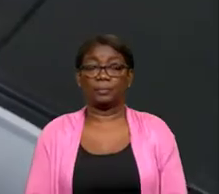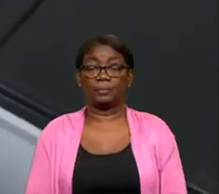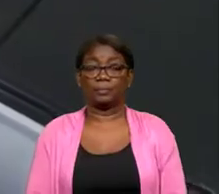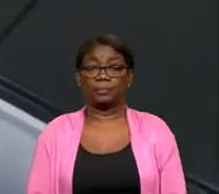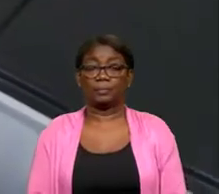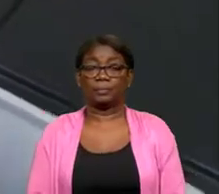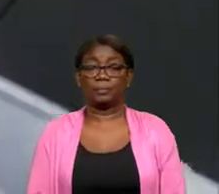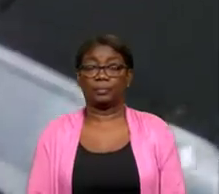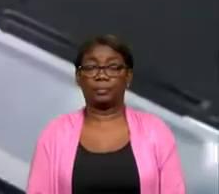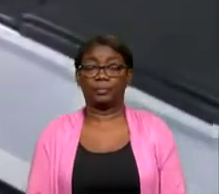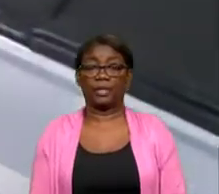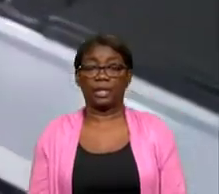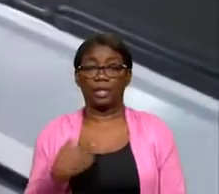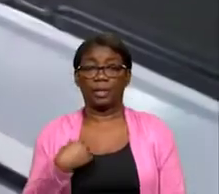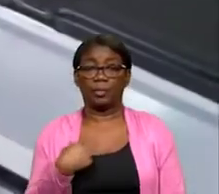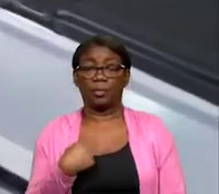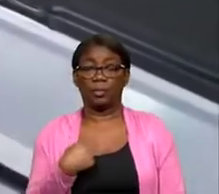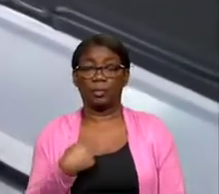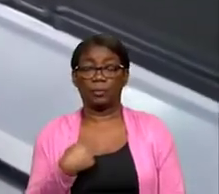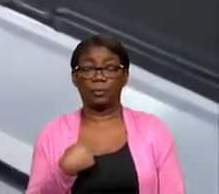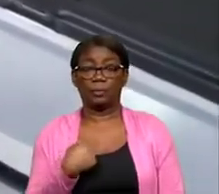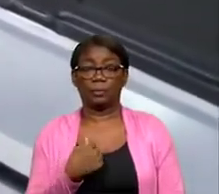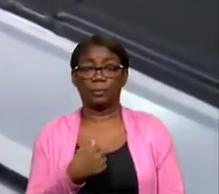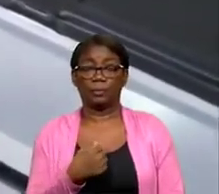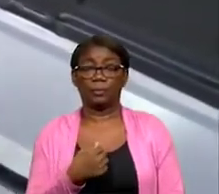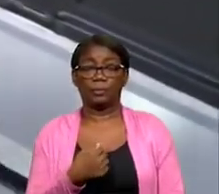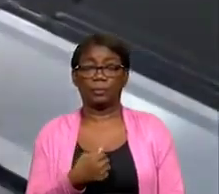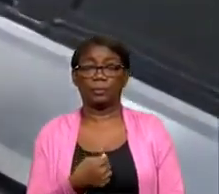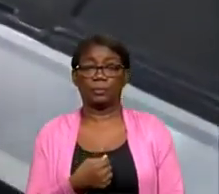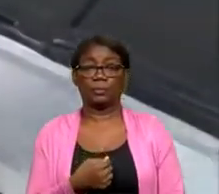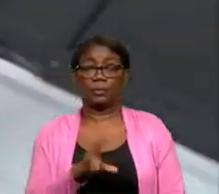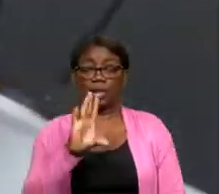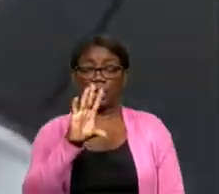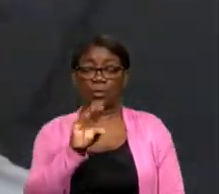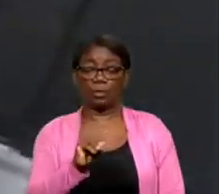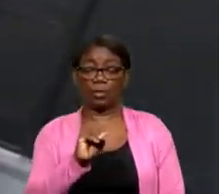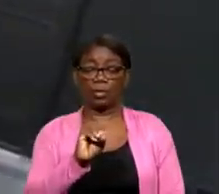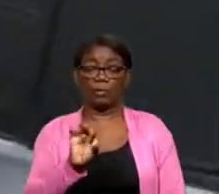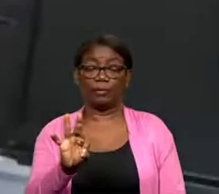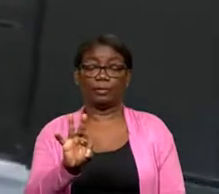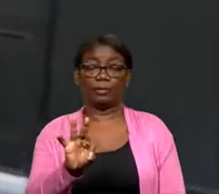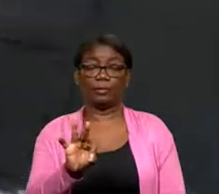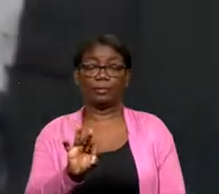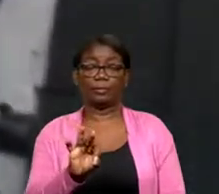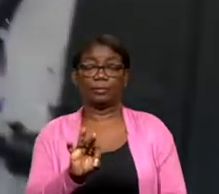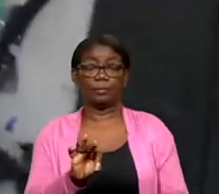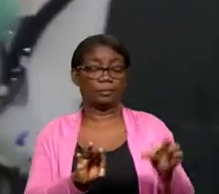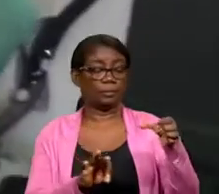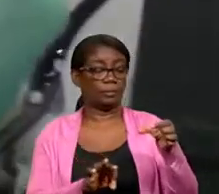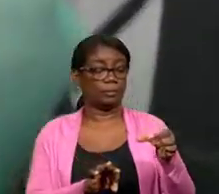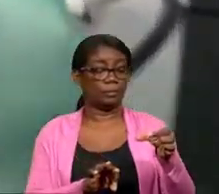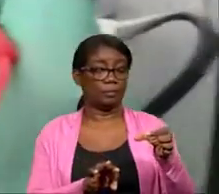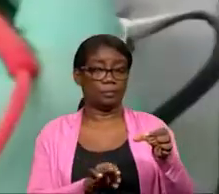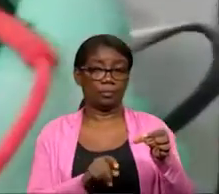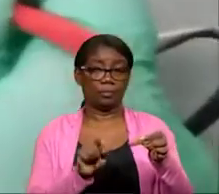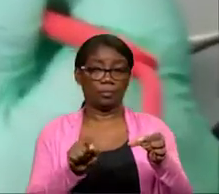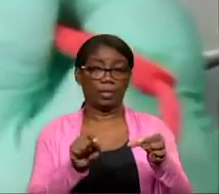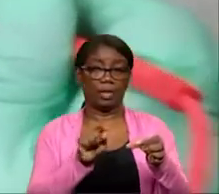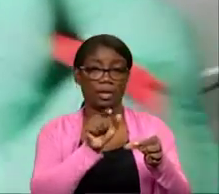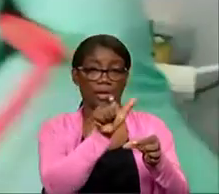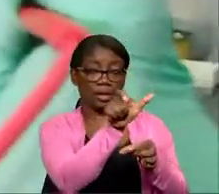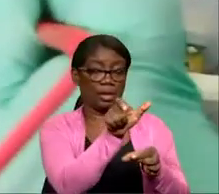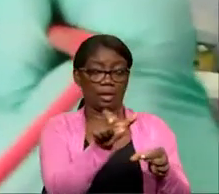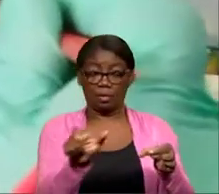Bien, aquí tenemos el standby, está el televisor apagado. Nos anclamos a dron y vamos a verificar ahora que le cambiamos los